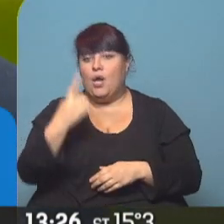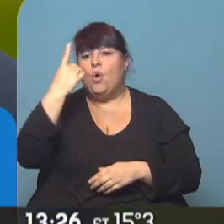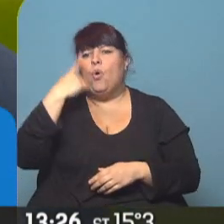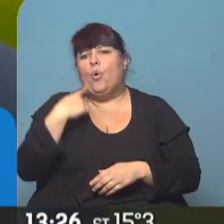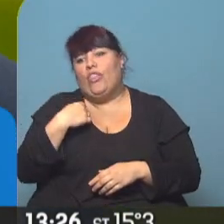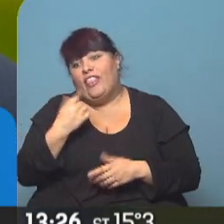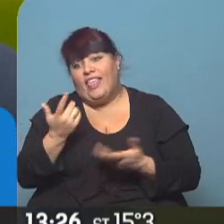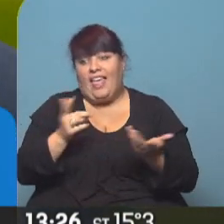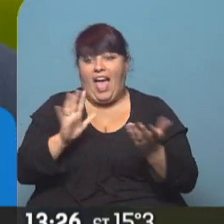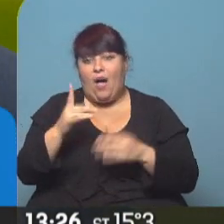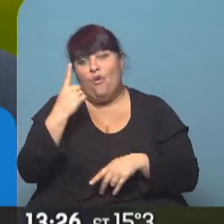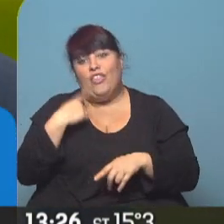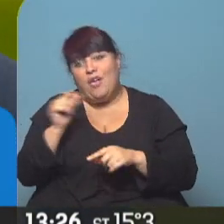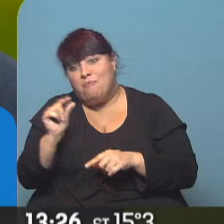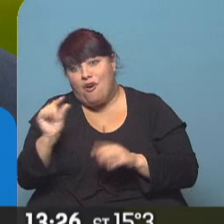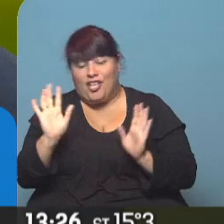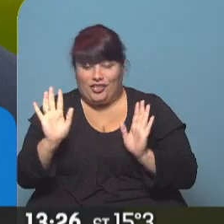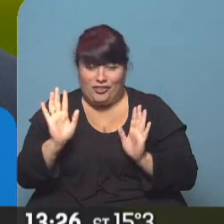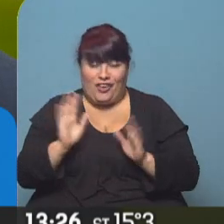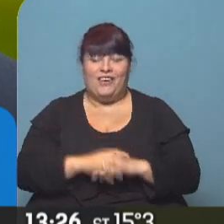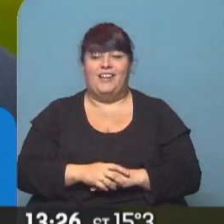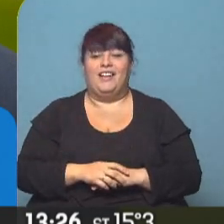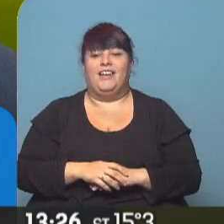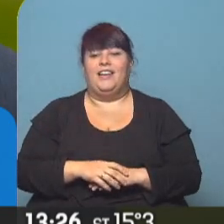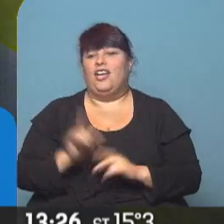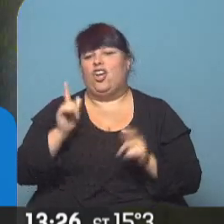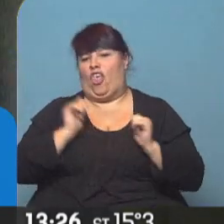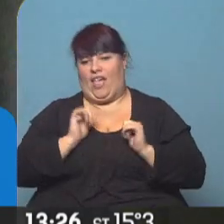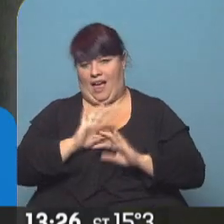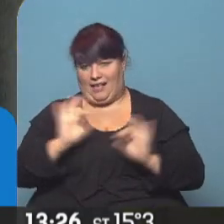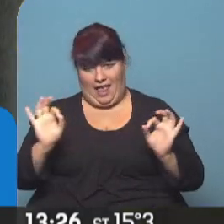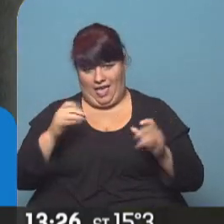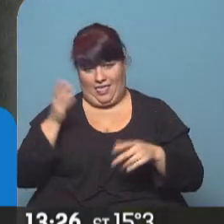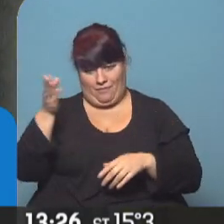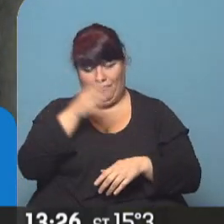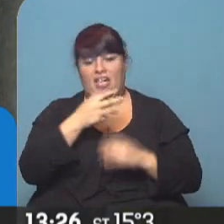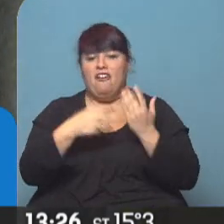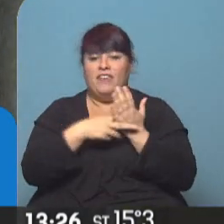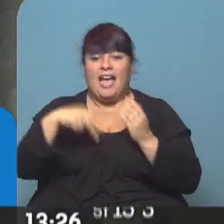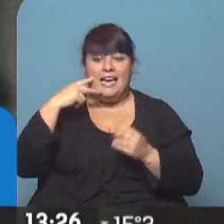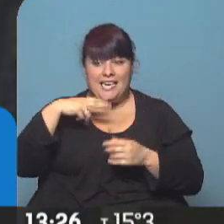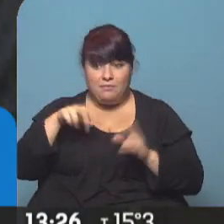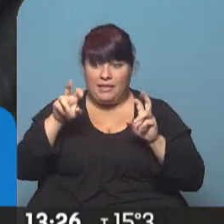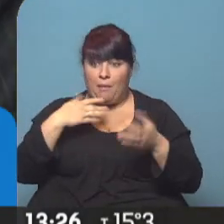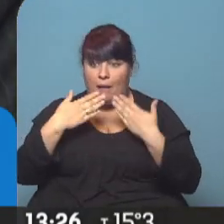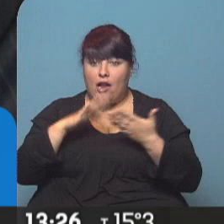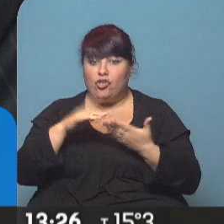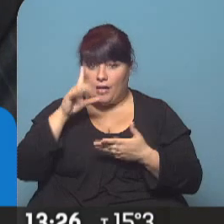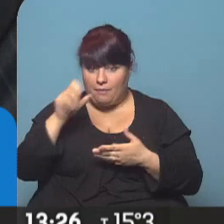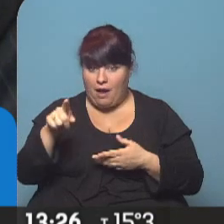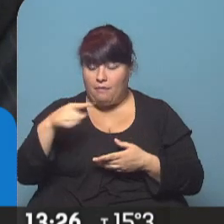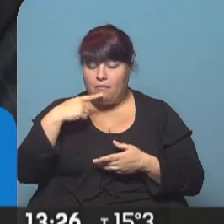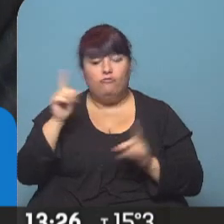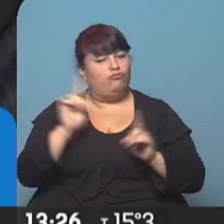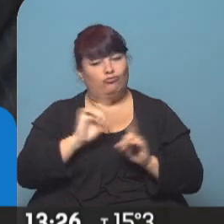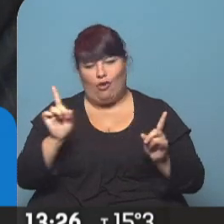y un tercio, vamos a decir. No va a descansar mucho. ¿El fiscal Nisman va a estar en la agenda, embajador?